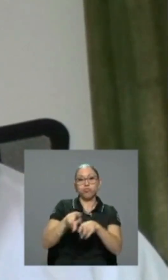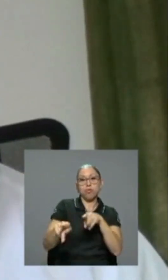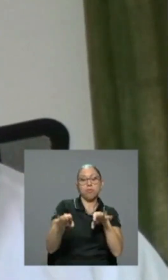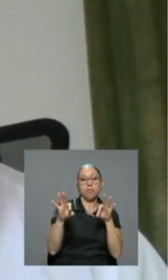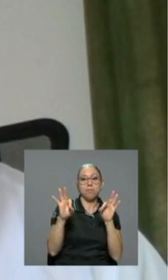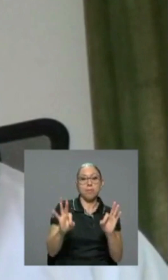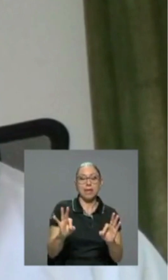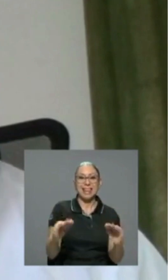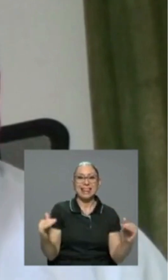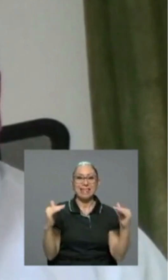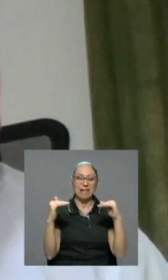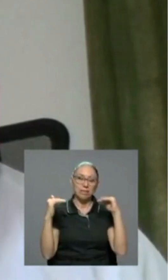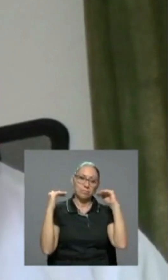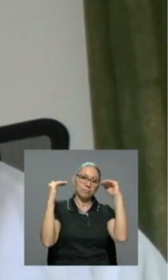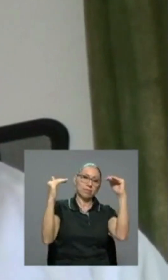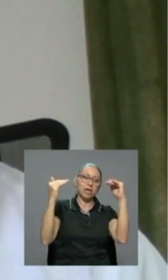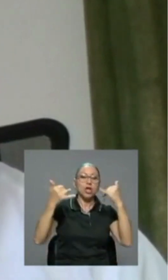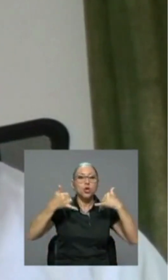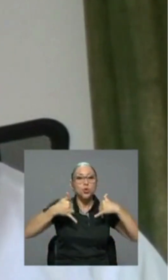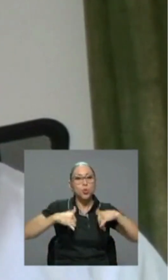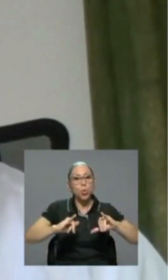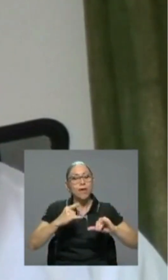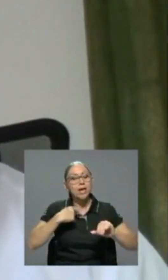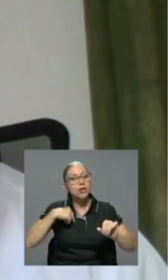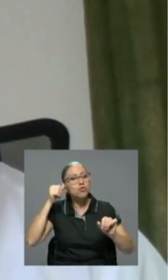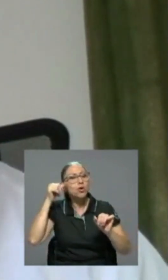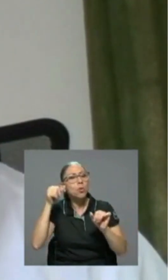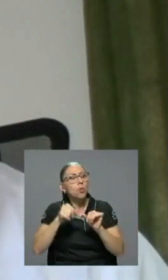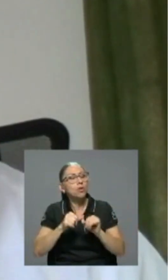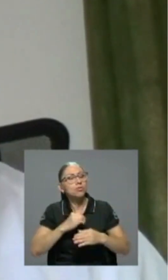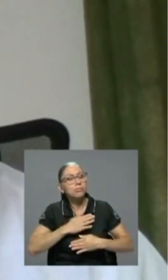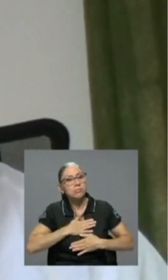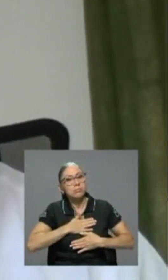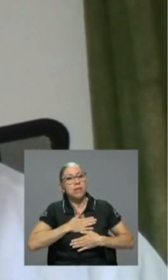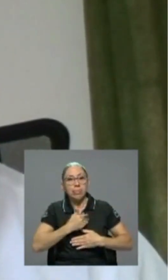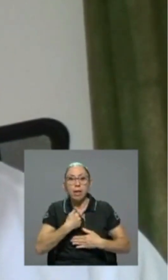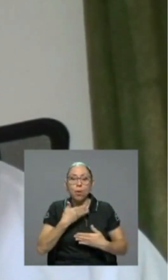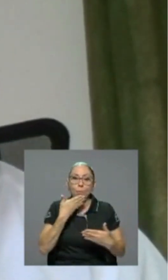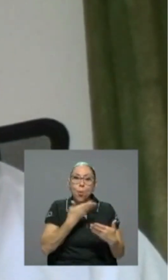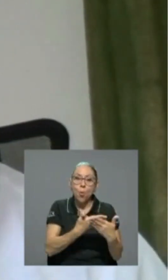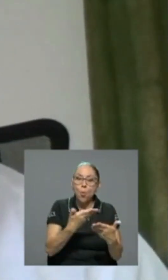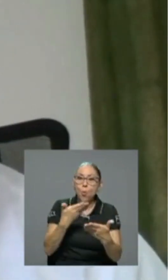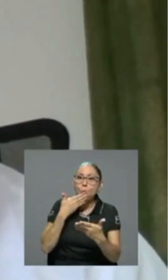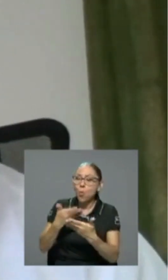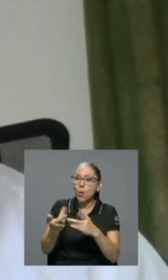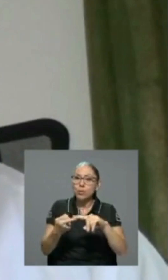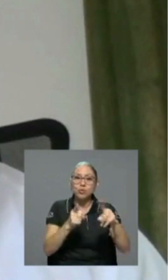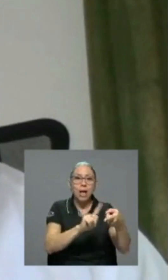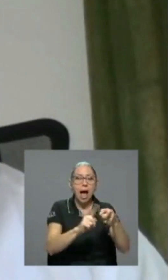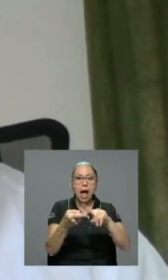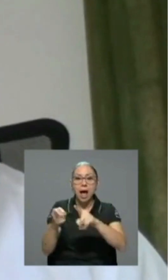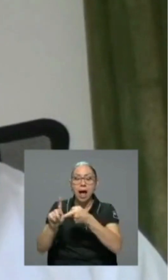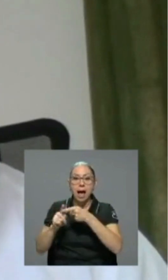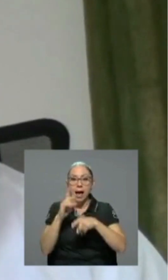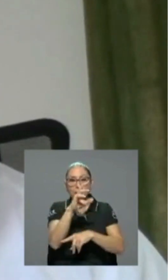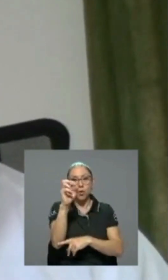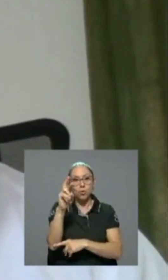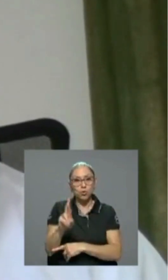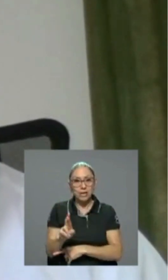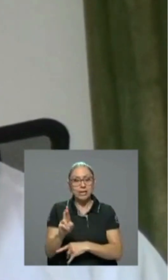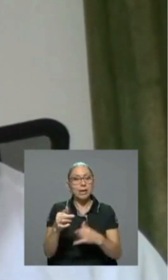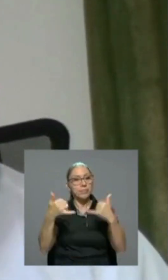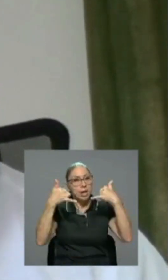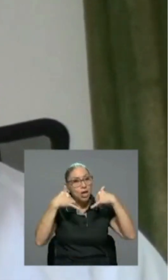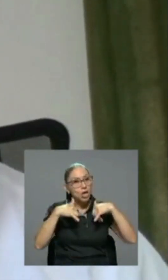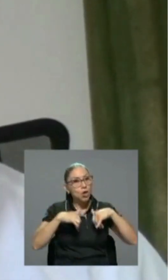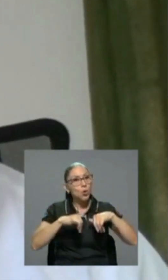Todavía guardo muy buenos recuerdos y conservo muy buenos amigos y amigas en Costa Rica. Y todavía